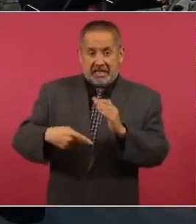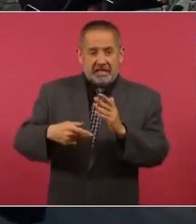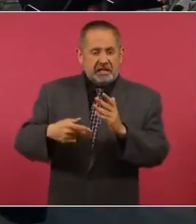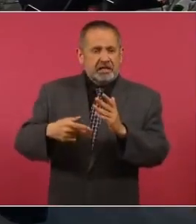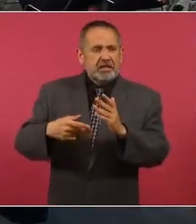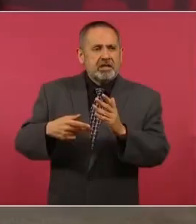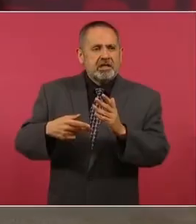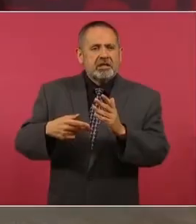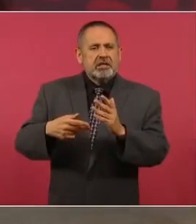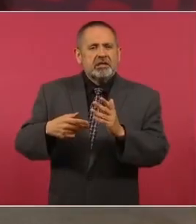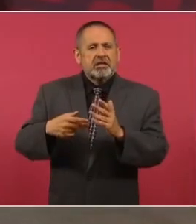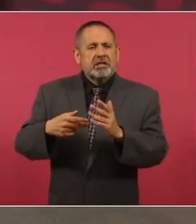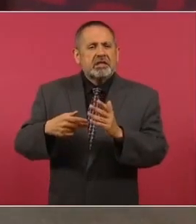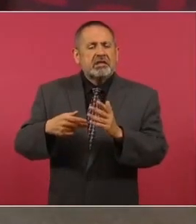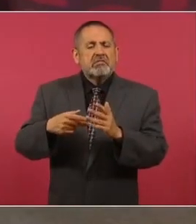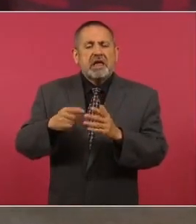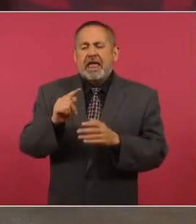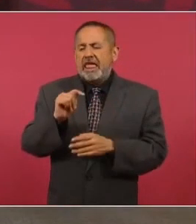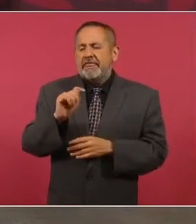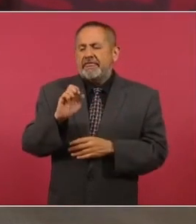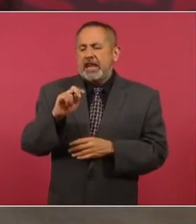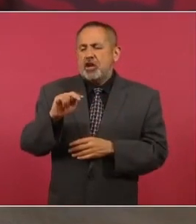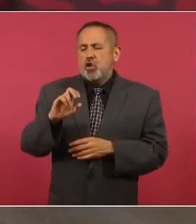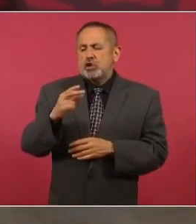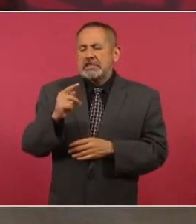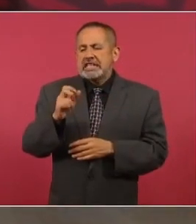se funda hace 700 años,